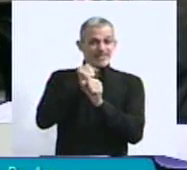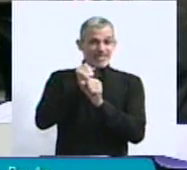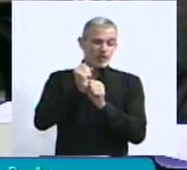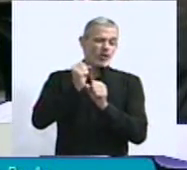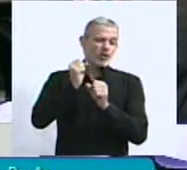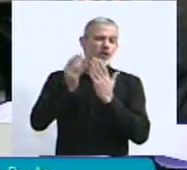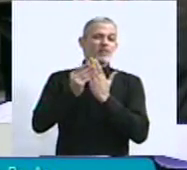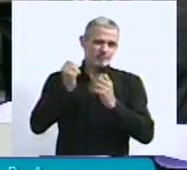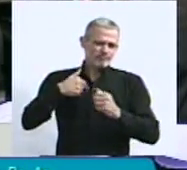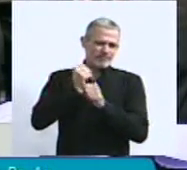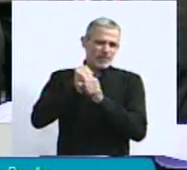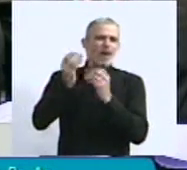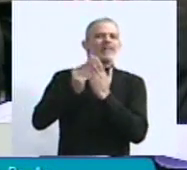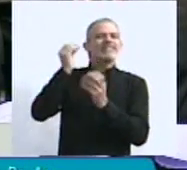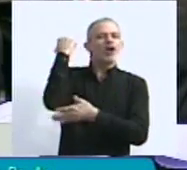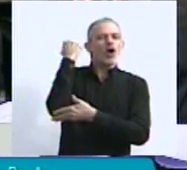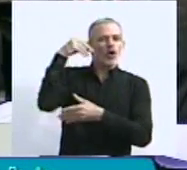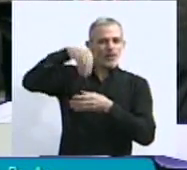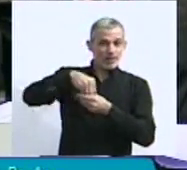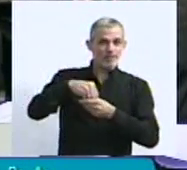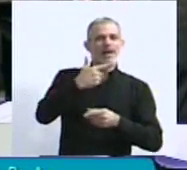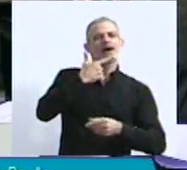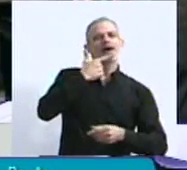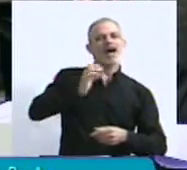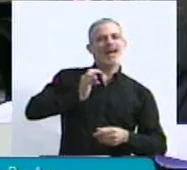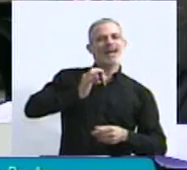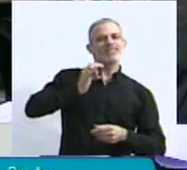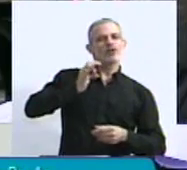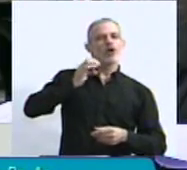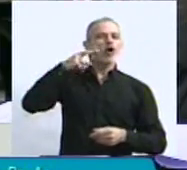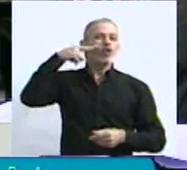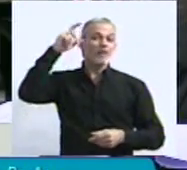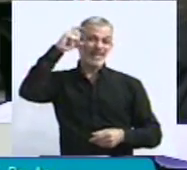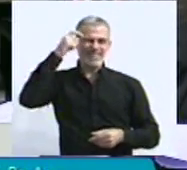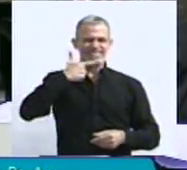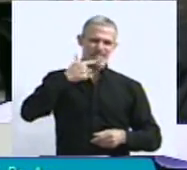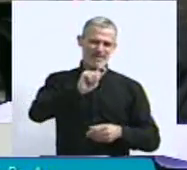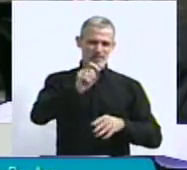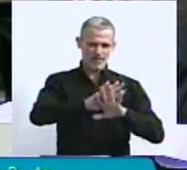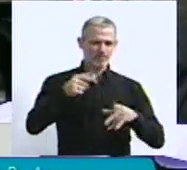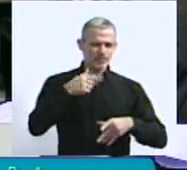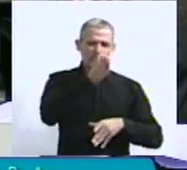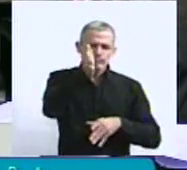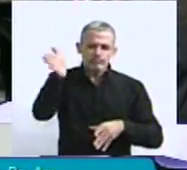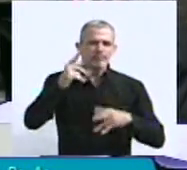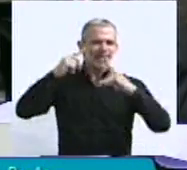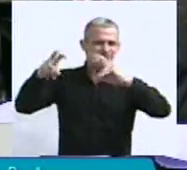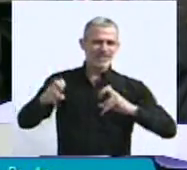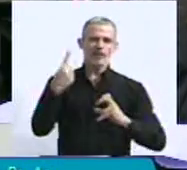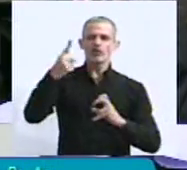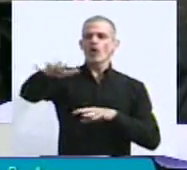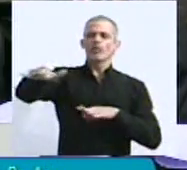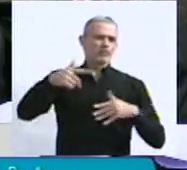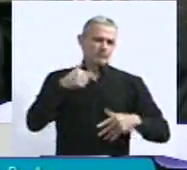Economía, a septiembre del 2010, hicimos un trabajo de campo en 2 de los municipios, no los voy a